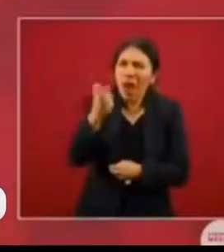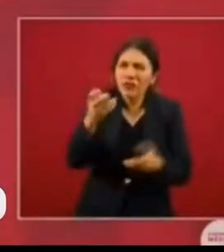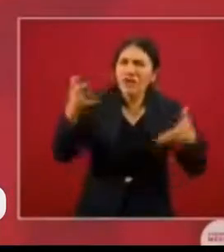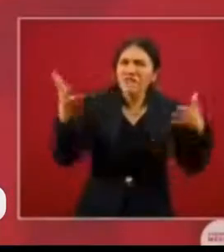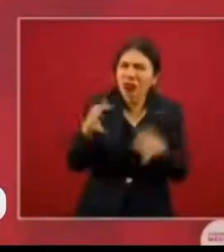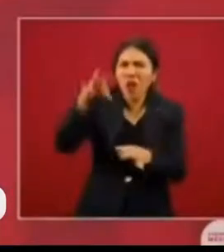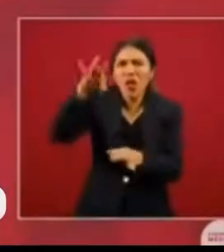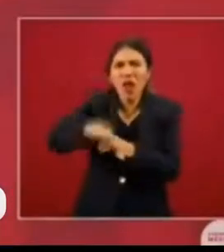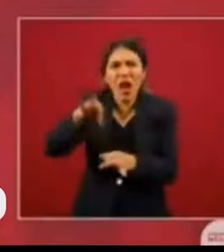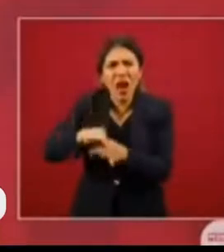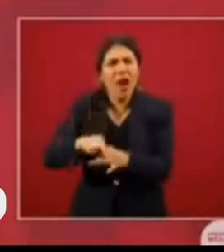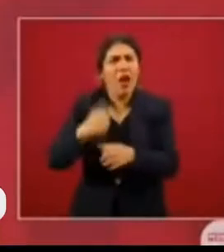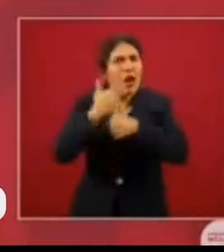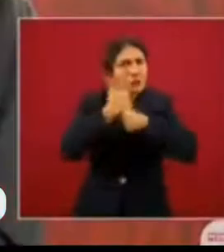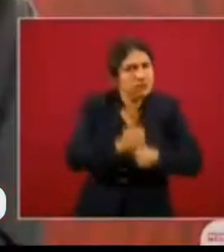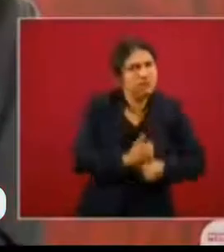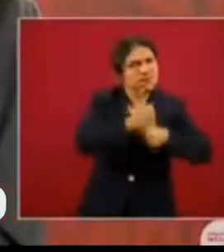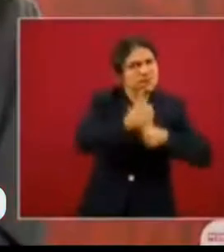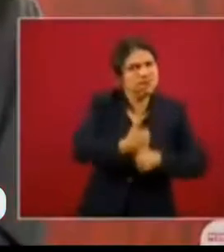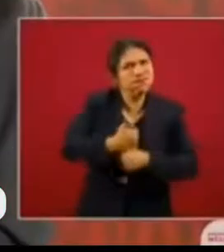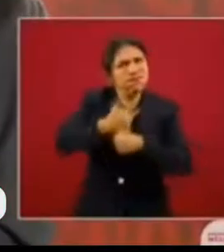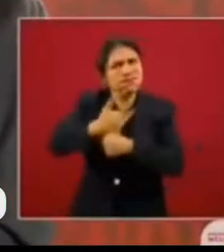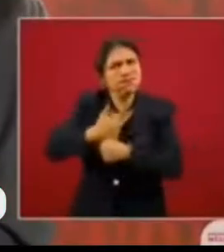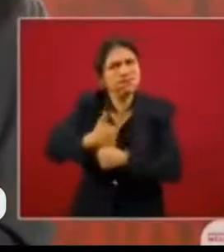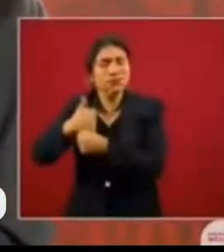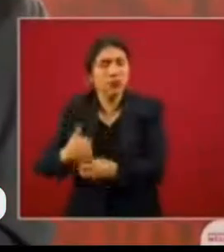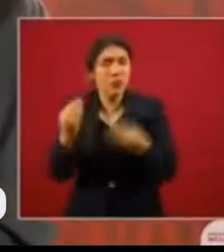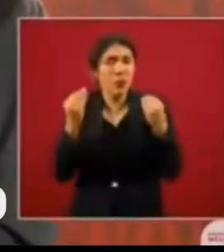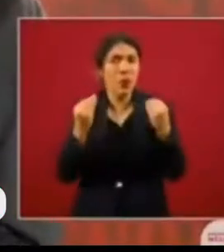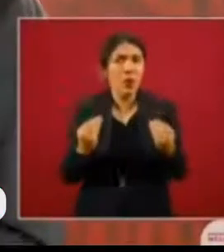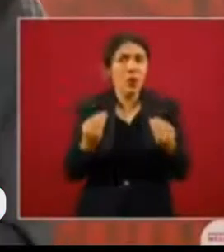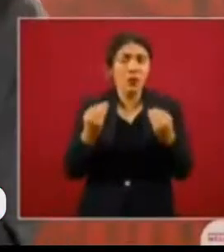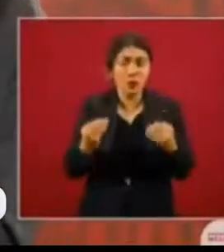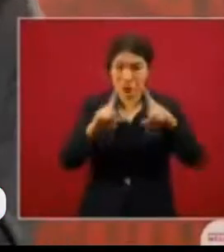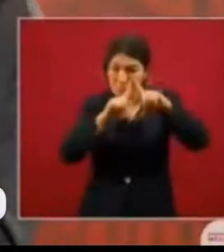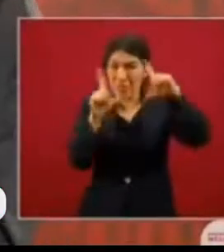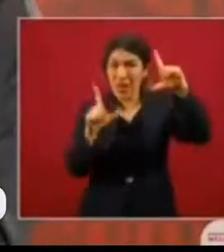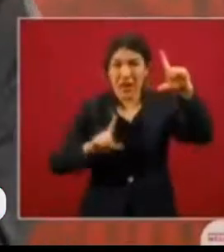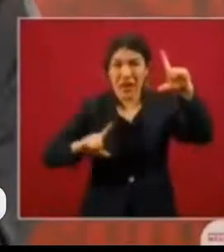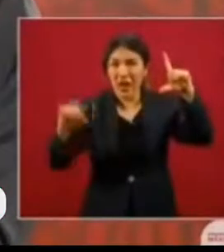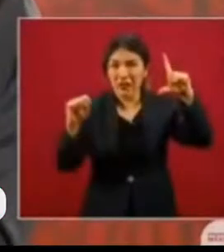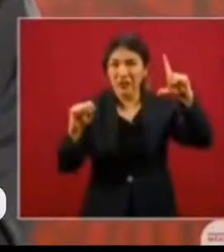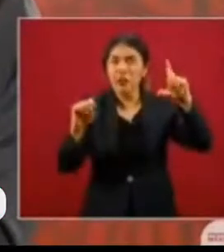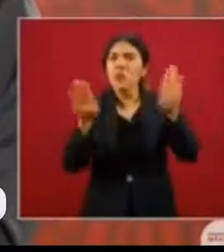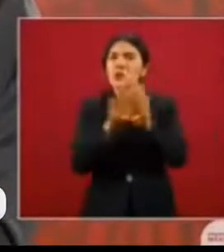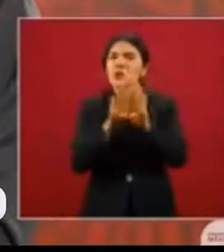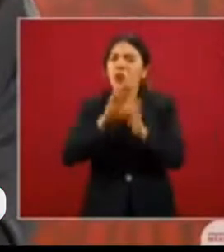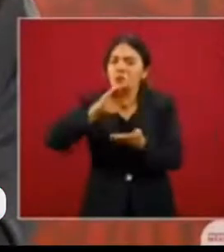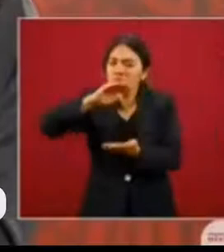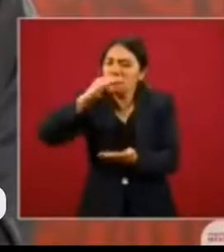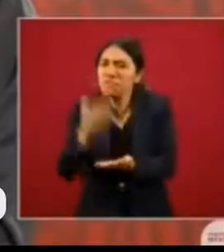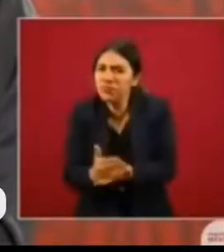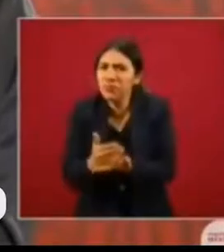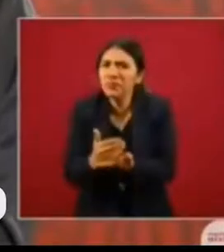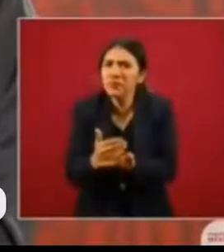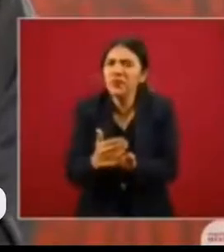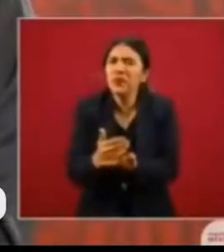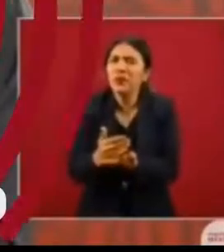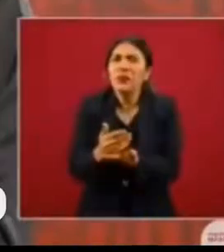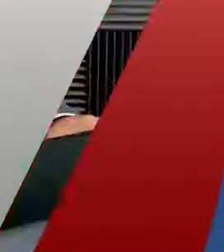fraude electoral. Y el país se estancó y